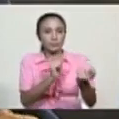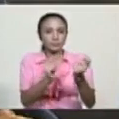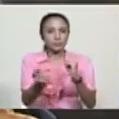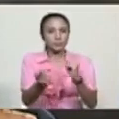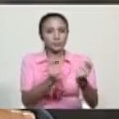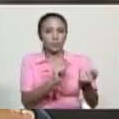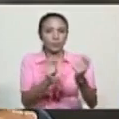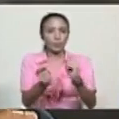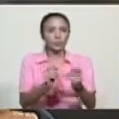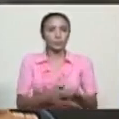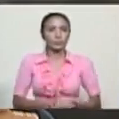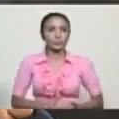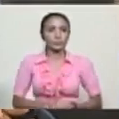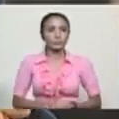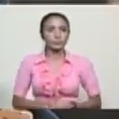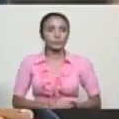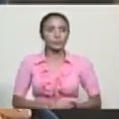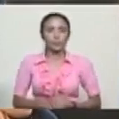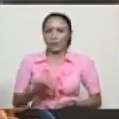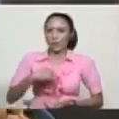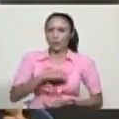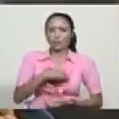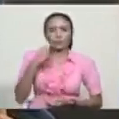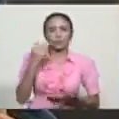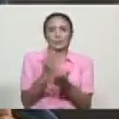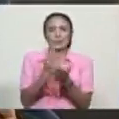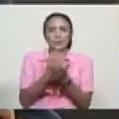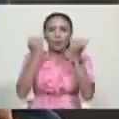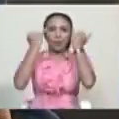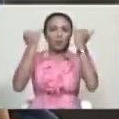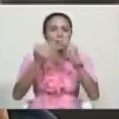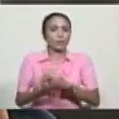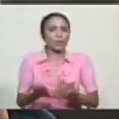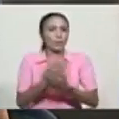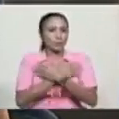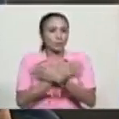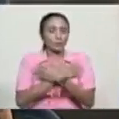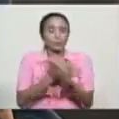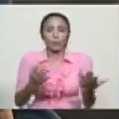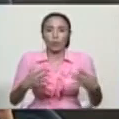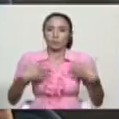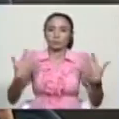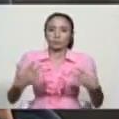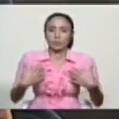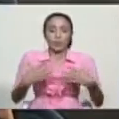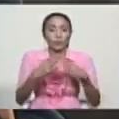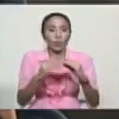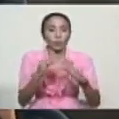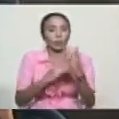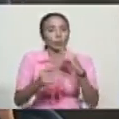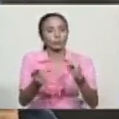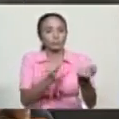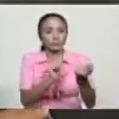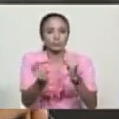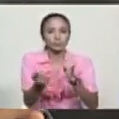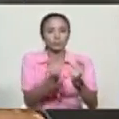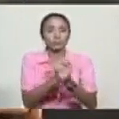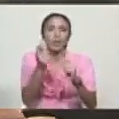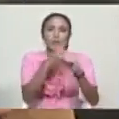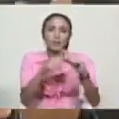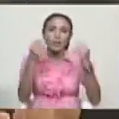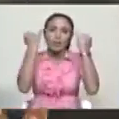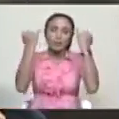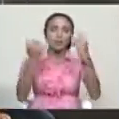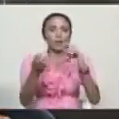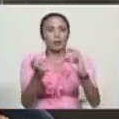proceso. Nosotros siempre decimos que toda la reflexión que intentamos hacer desde la escuela y desde otros espacios es siempre